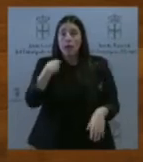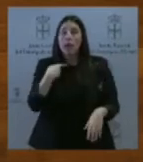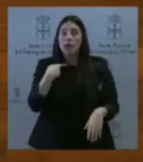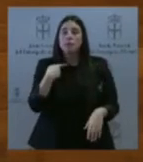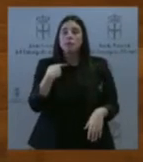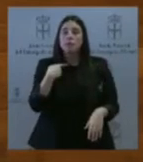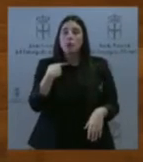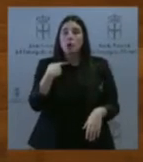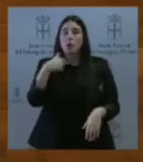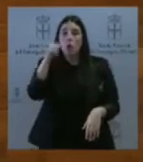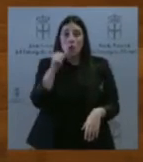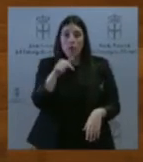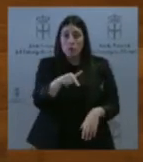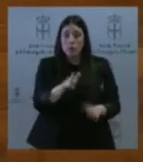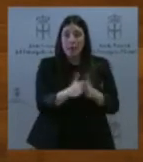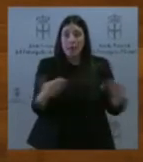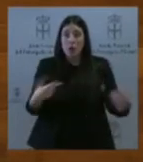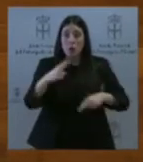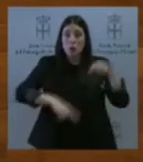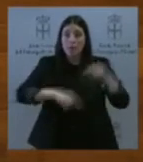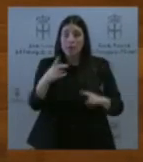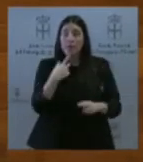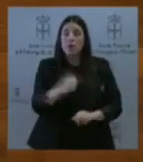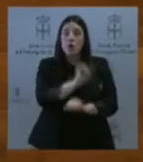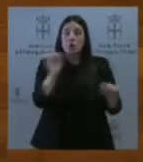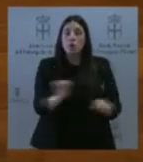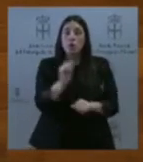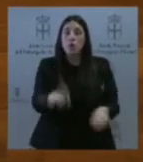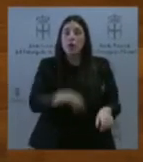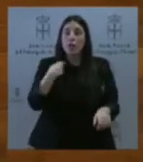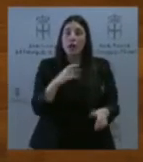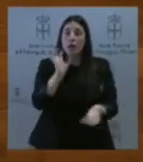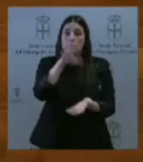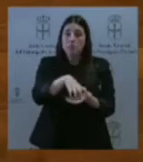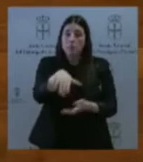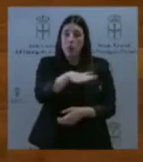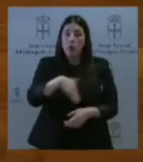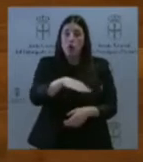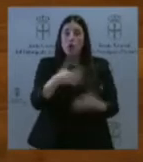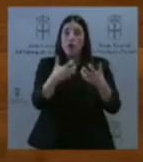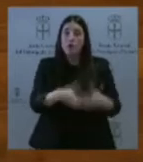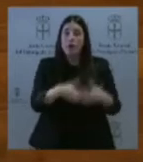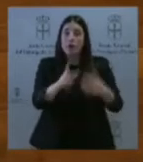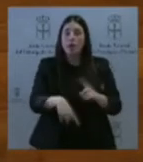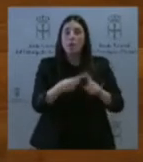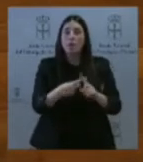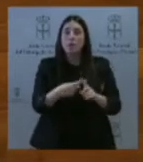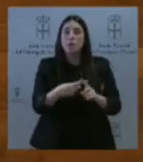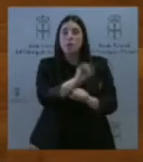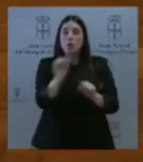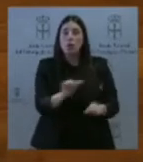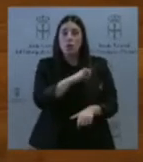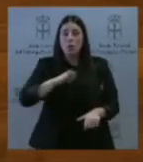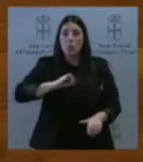una protección xenérica del conxunto de la fábrica y una protección individual integral de dos elementos concretos, el